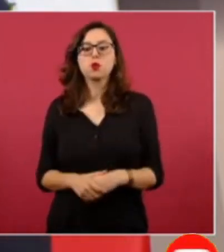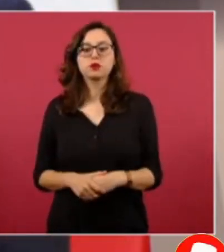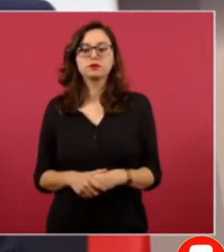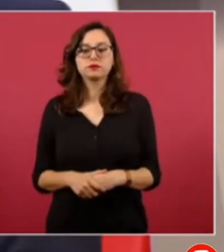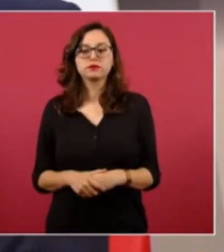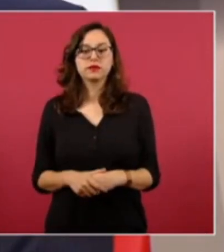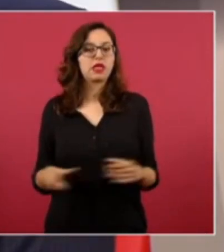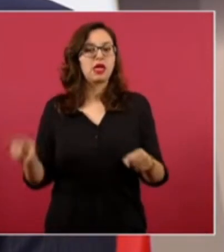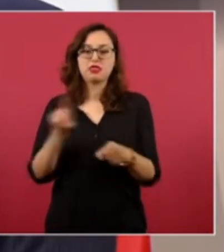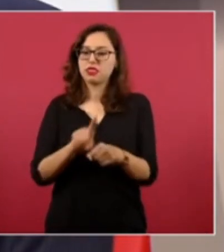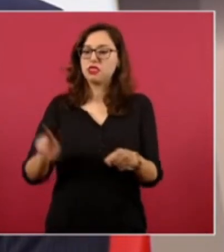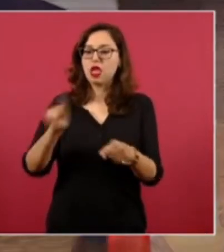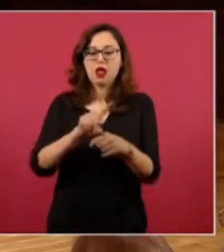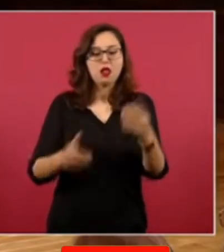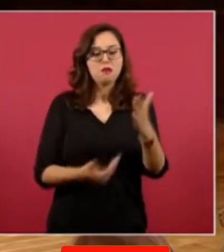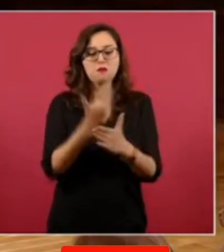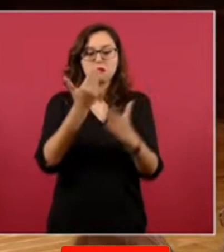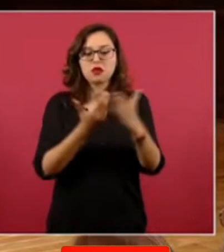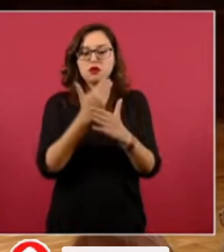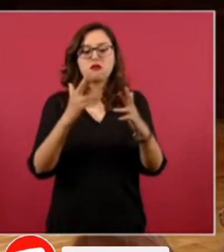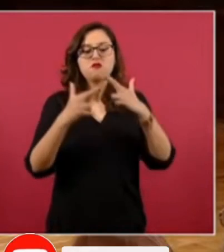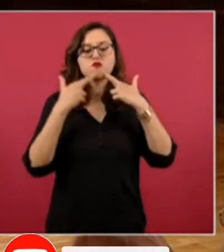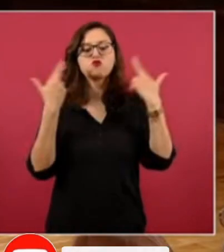ver el reporte